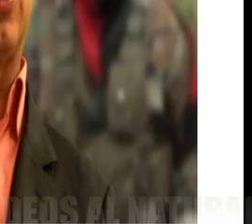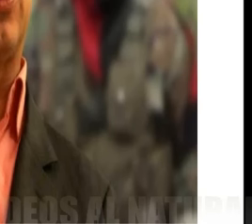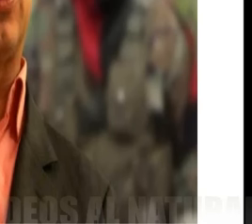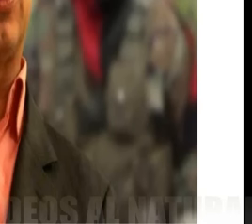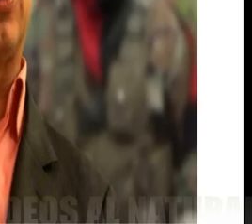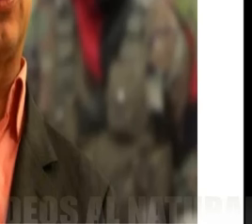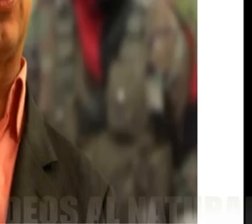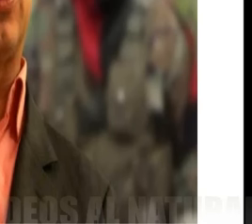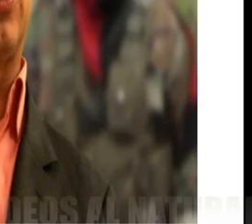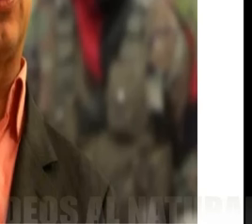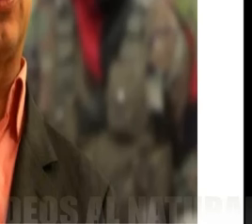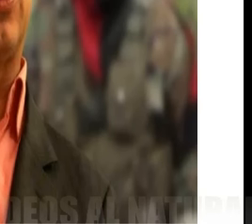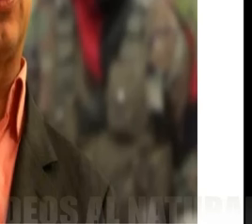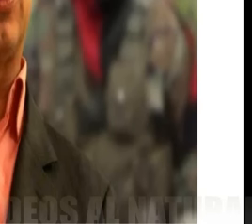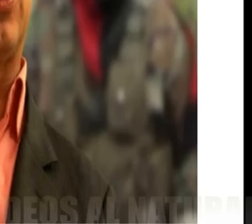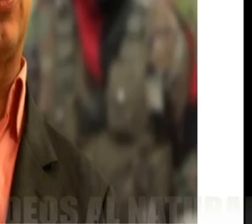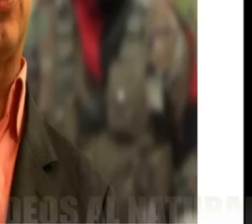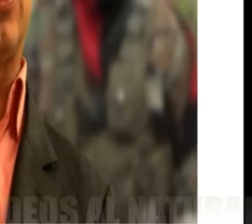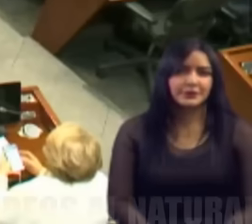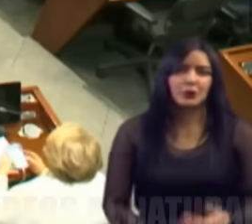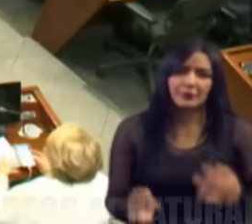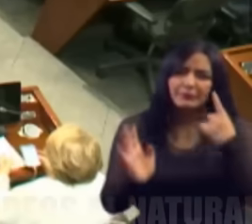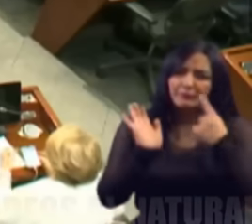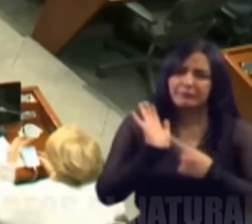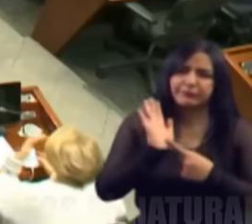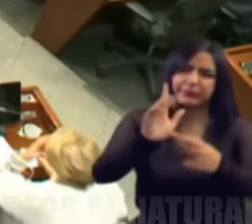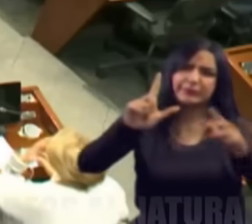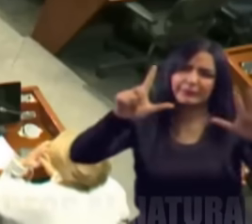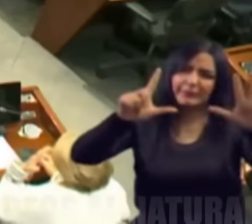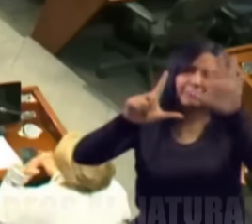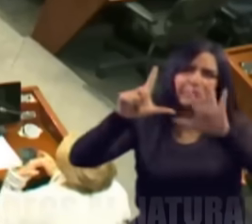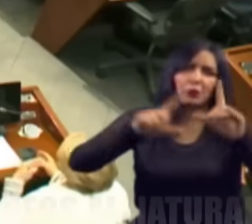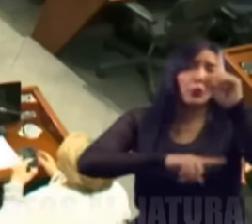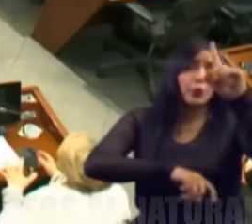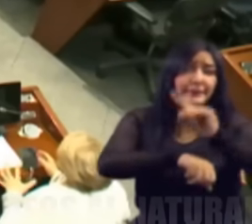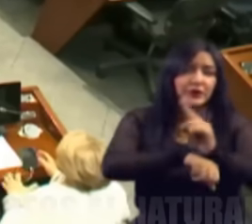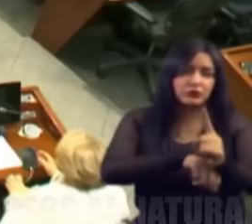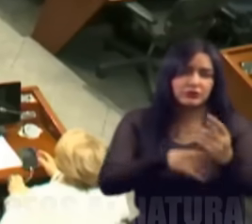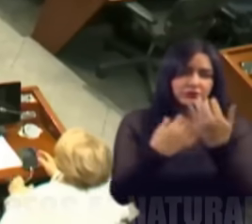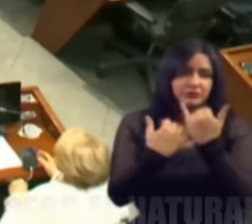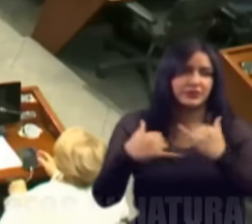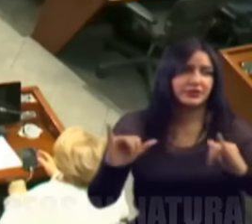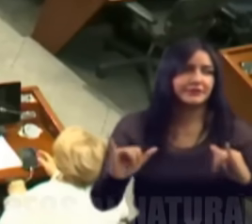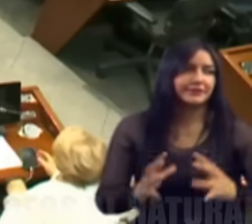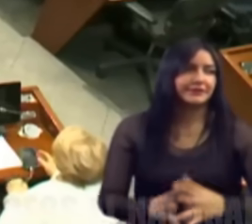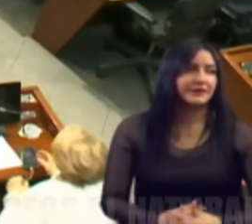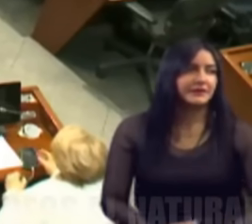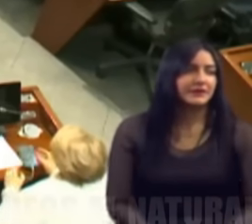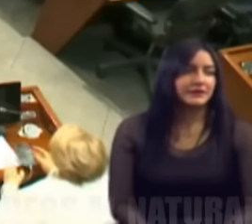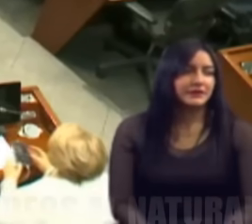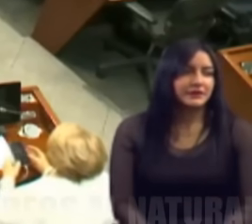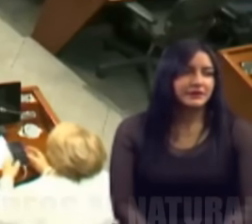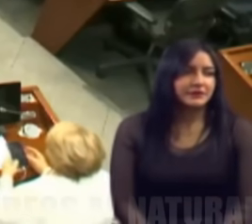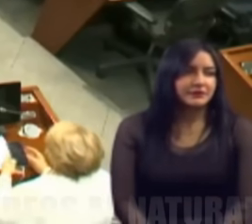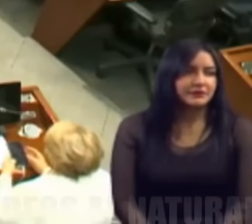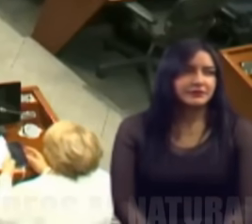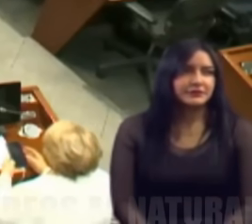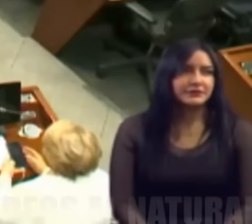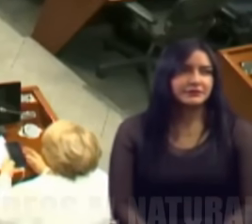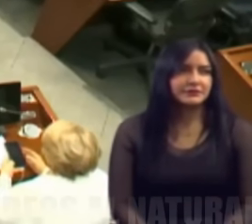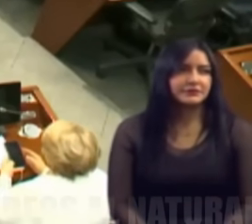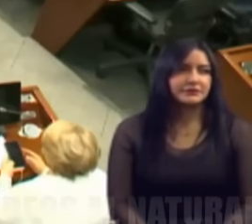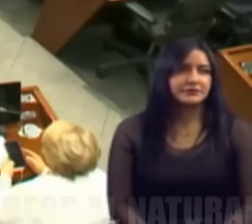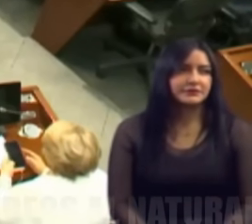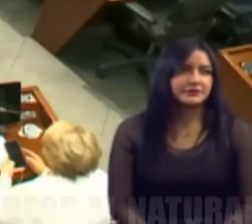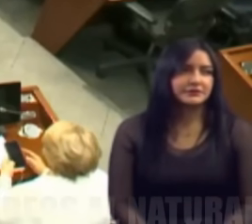la complacencia del mismo gobierno. Veamos a continuación las reacciones en la plenaria del Senado en el día de ayer tras las declaraciones